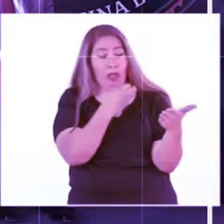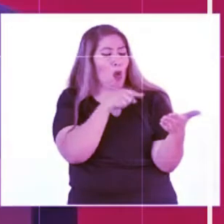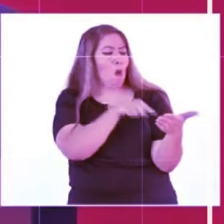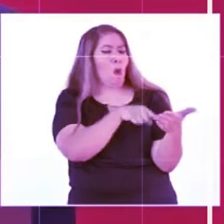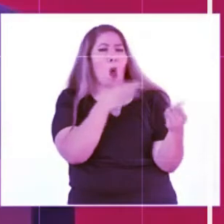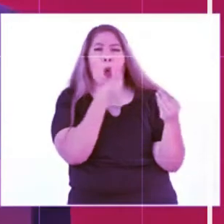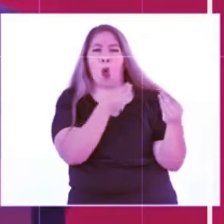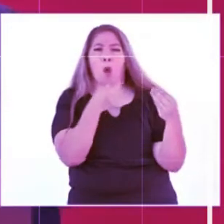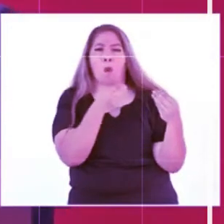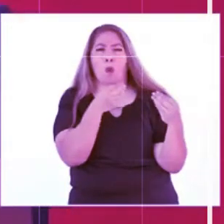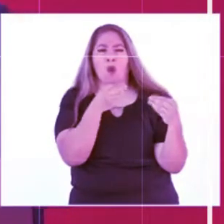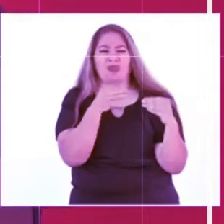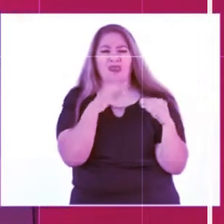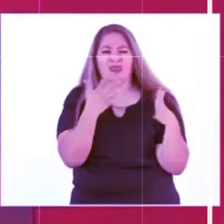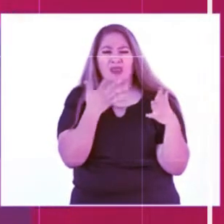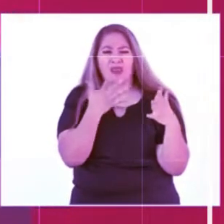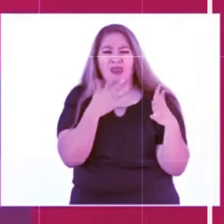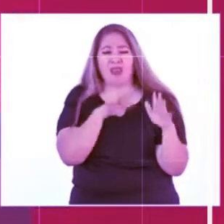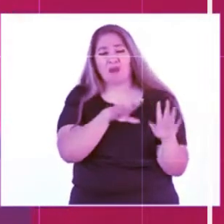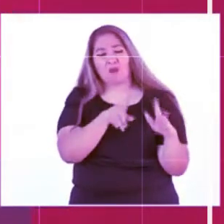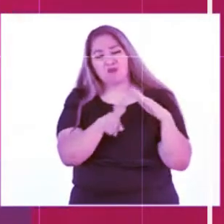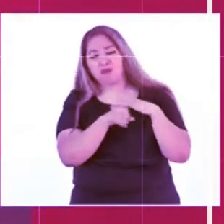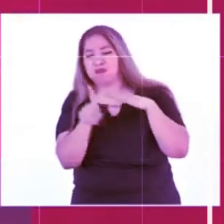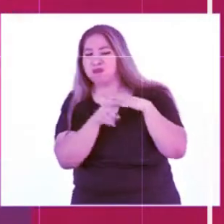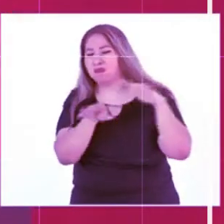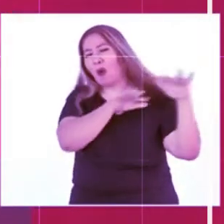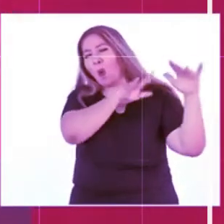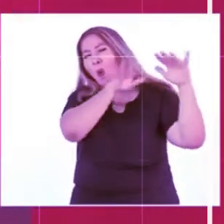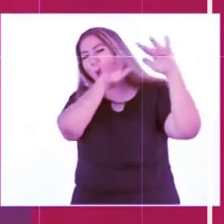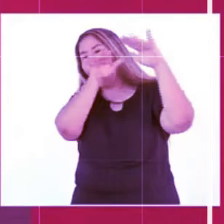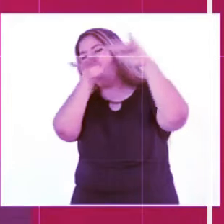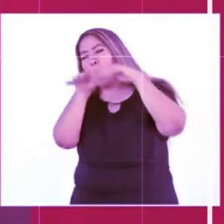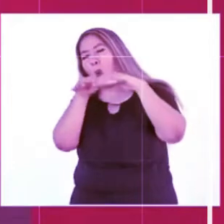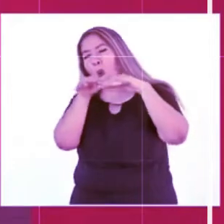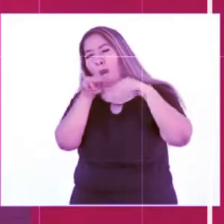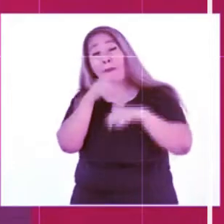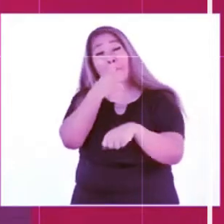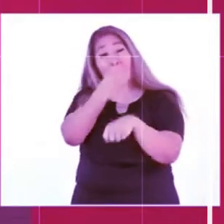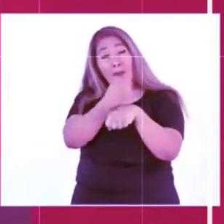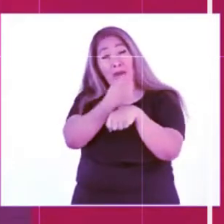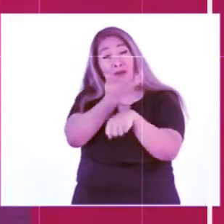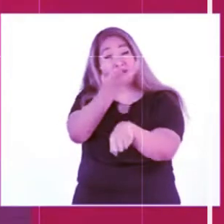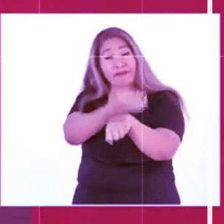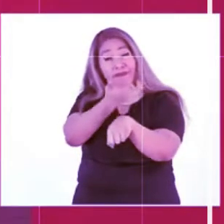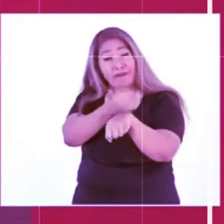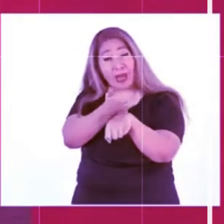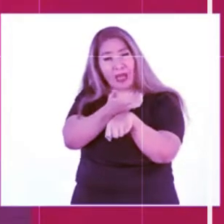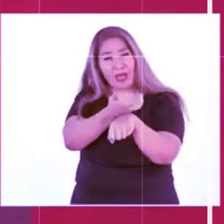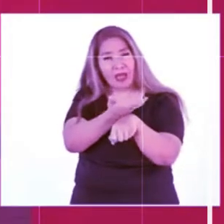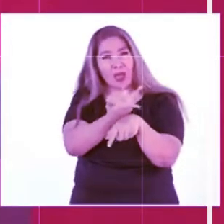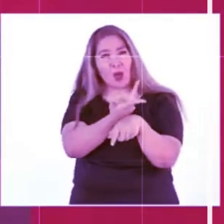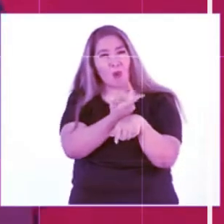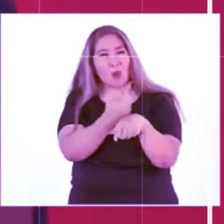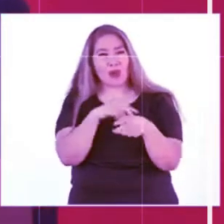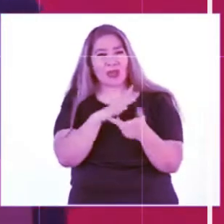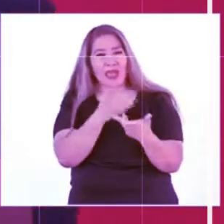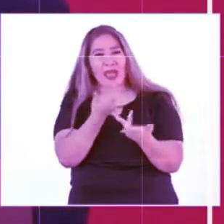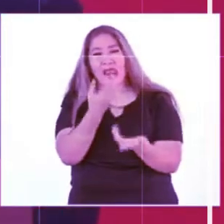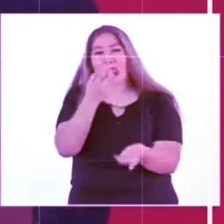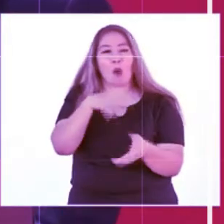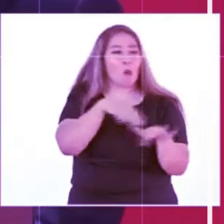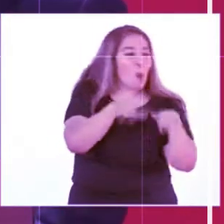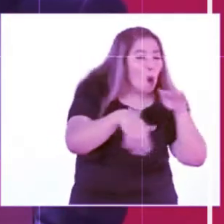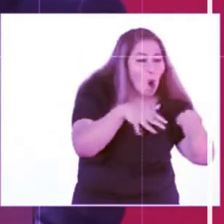muchos de sus habitantes se vieron obligados a emigrar, primero a Estados Unidos, atraídos por la fiebre del